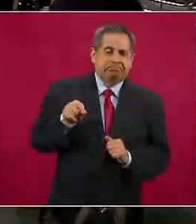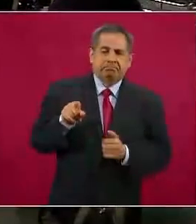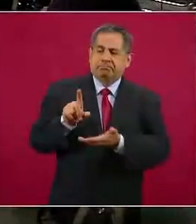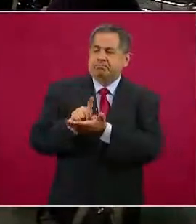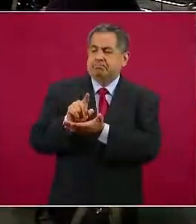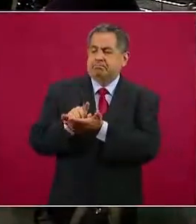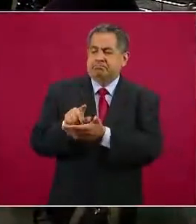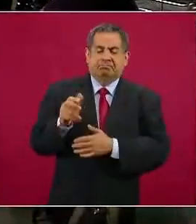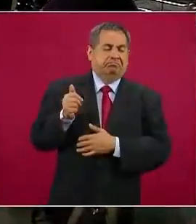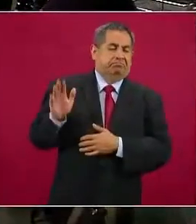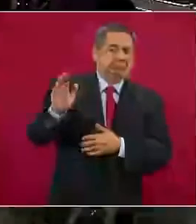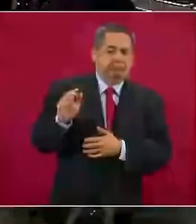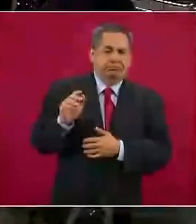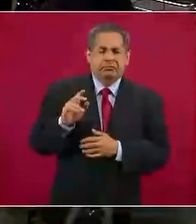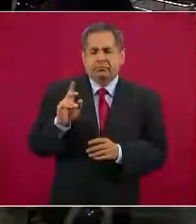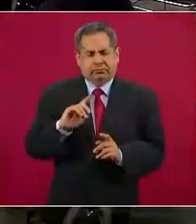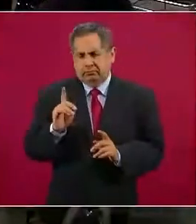al Twitter.